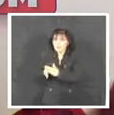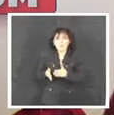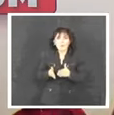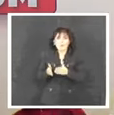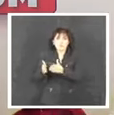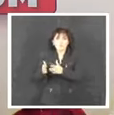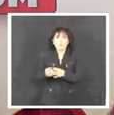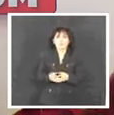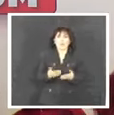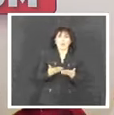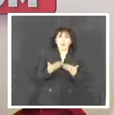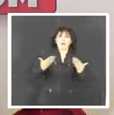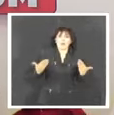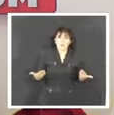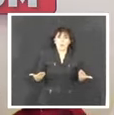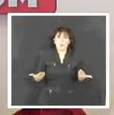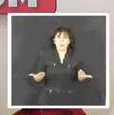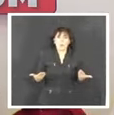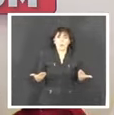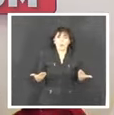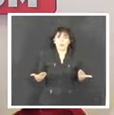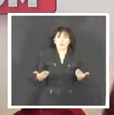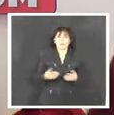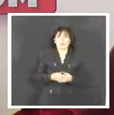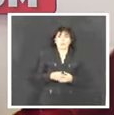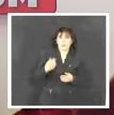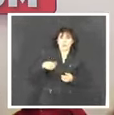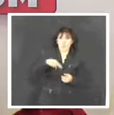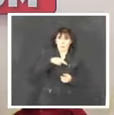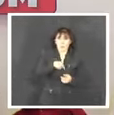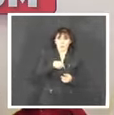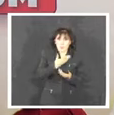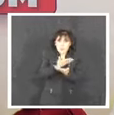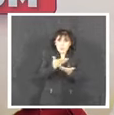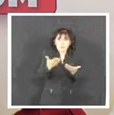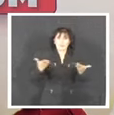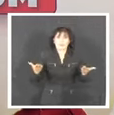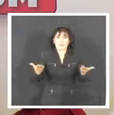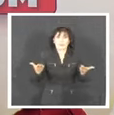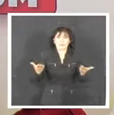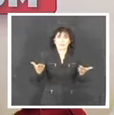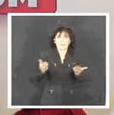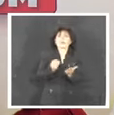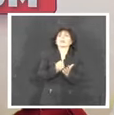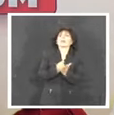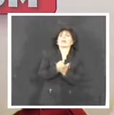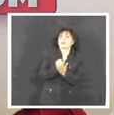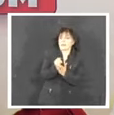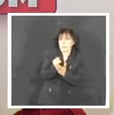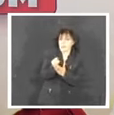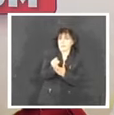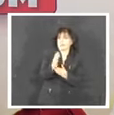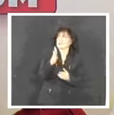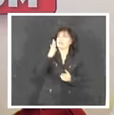Y ahora que estamos por decidir, vengo a comprometerme aquí a esta